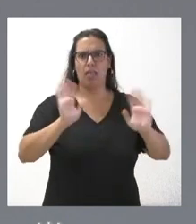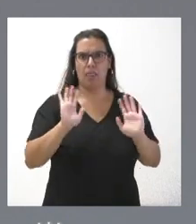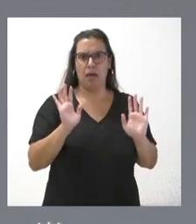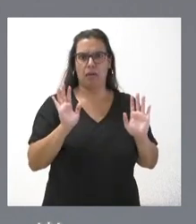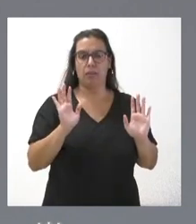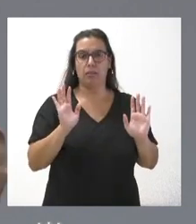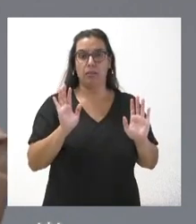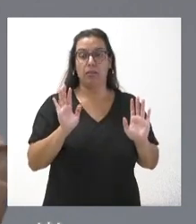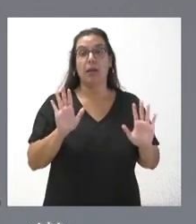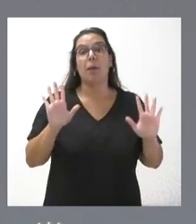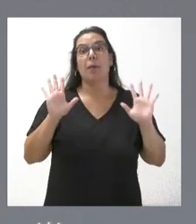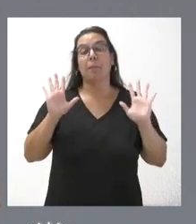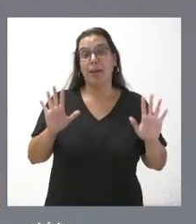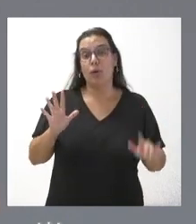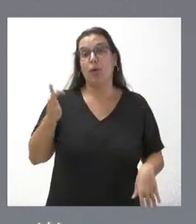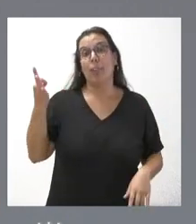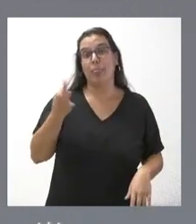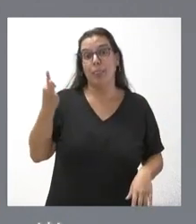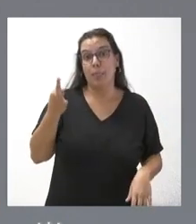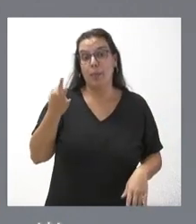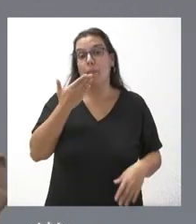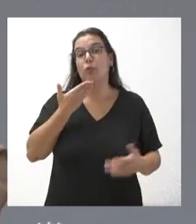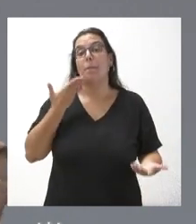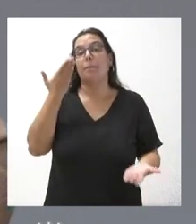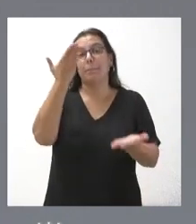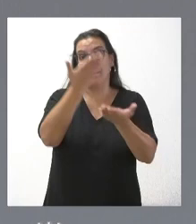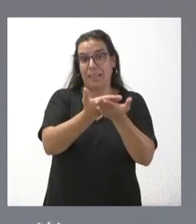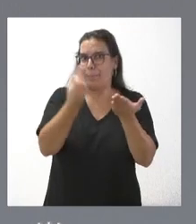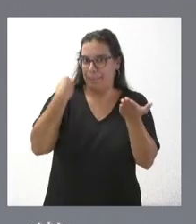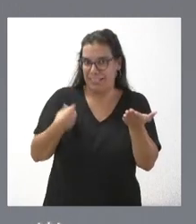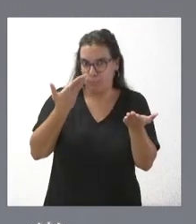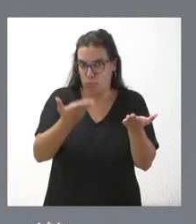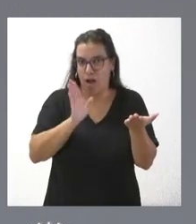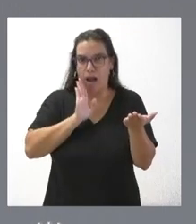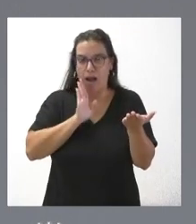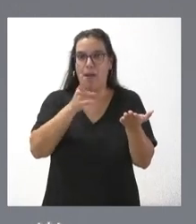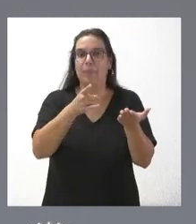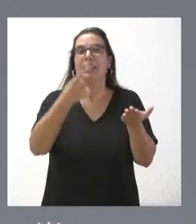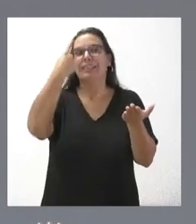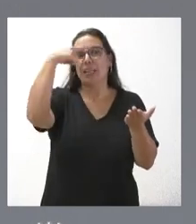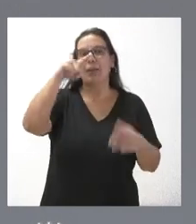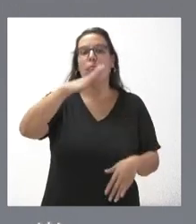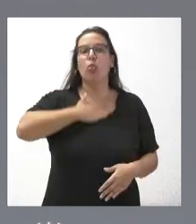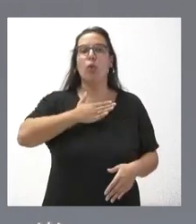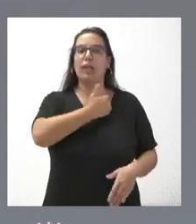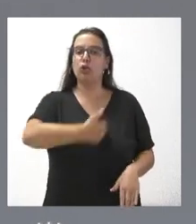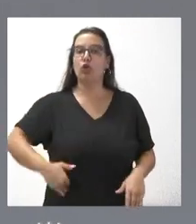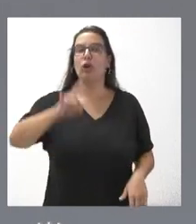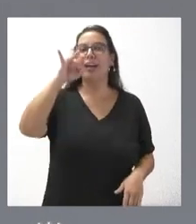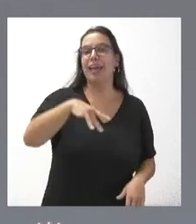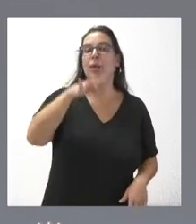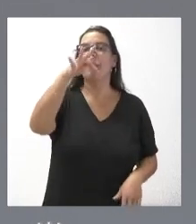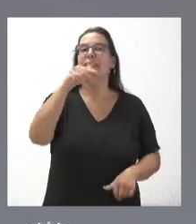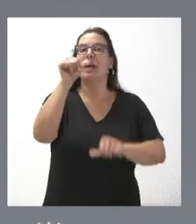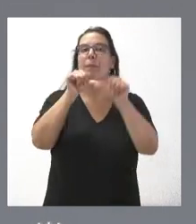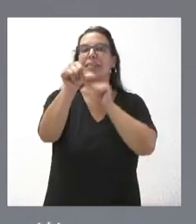inmueble, pero sí tiene la obligación de alegar, y vuelve con lo mismo, con la titularidad y con el uso